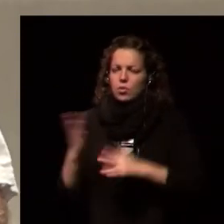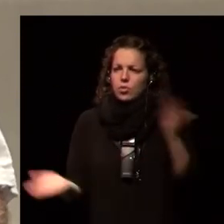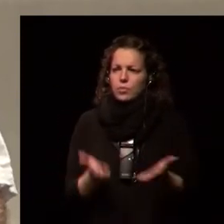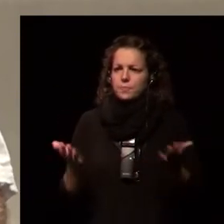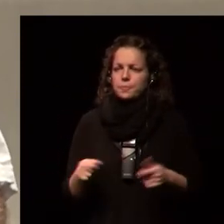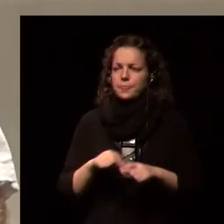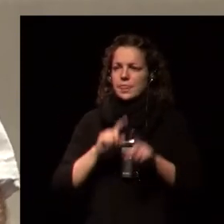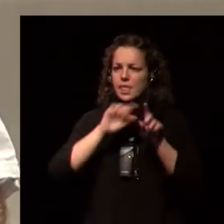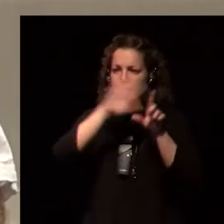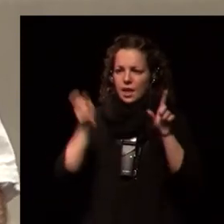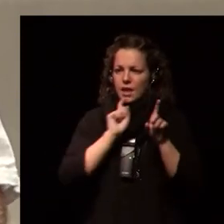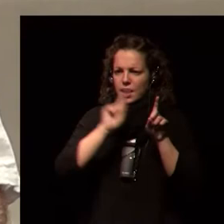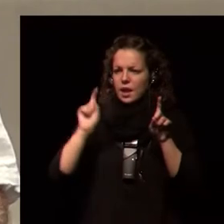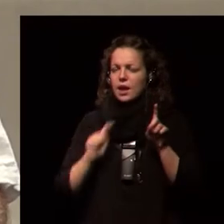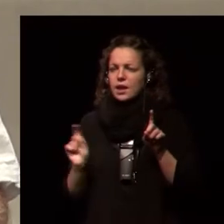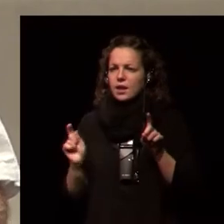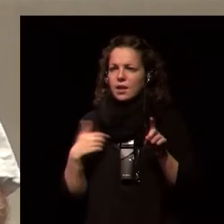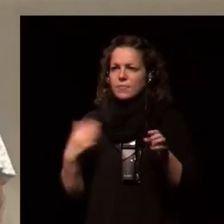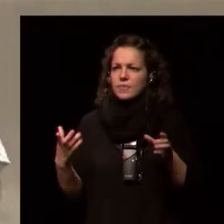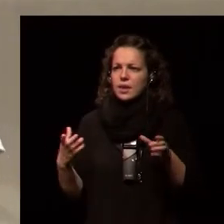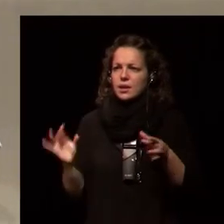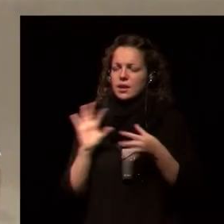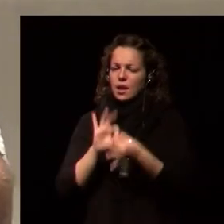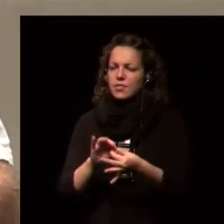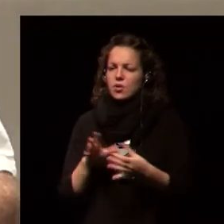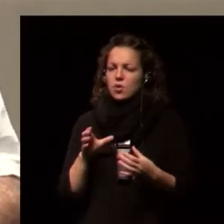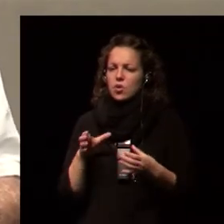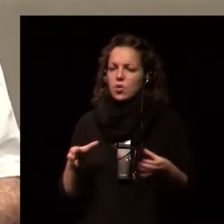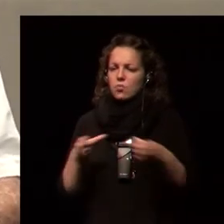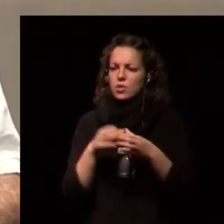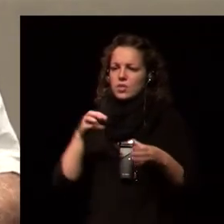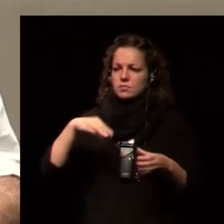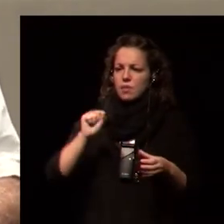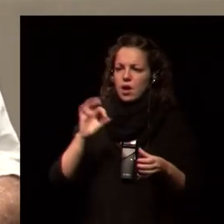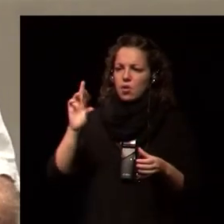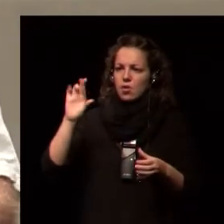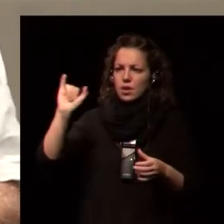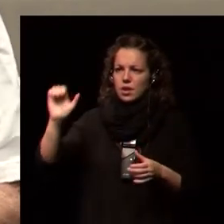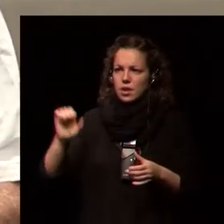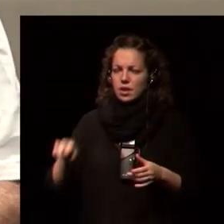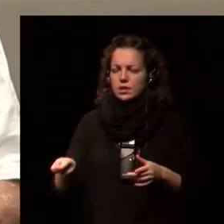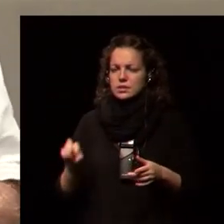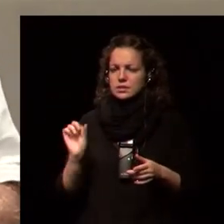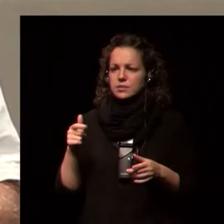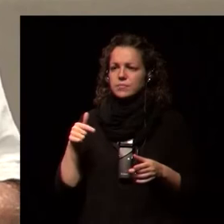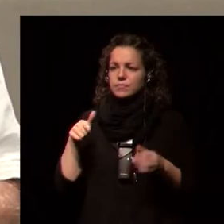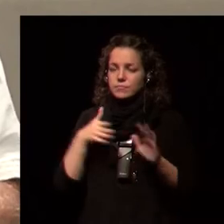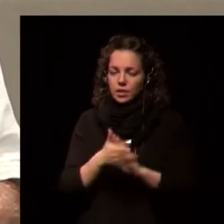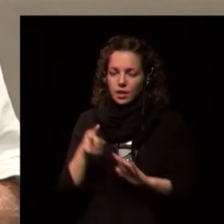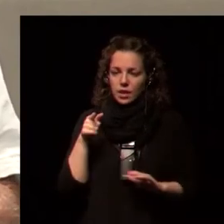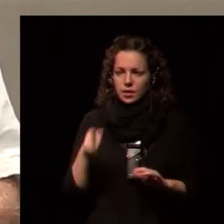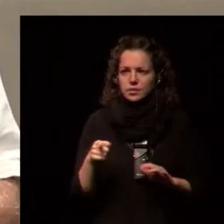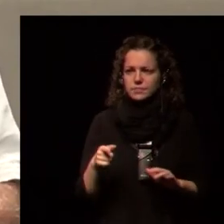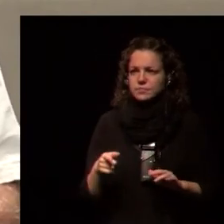en relación con las comunidades maoríes. El hecho es que en ese momento ningún neozelandés blanco,